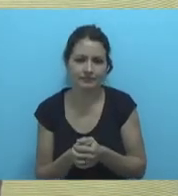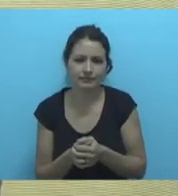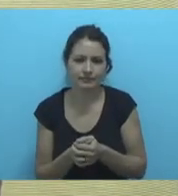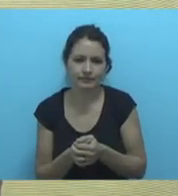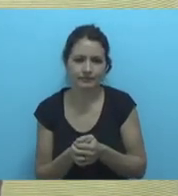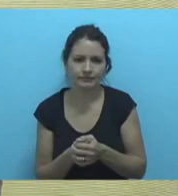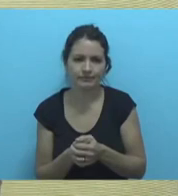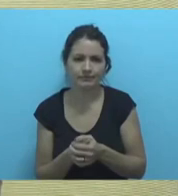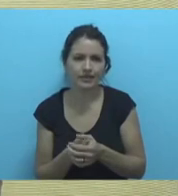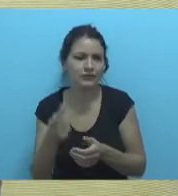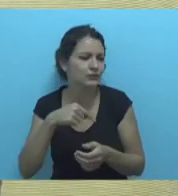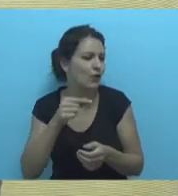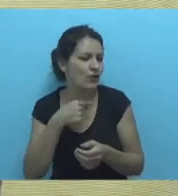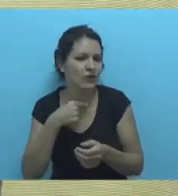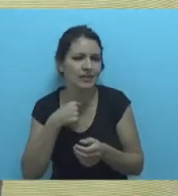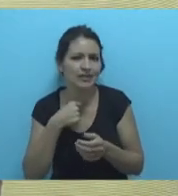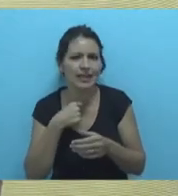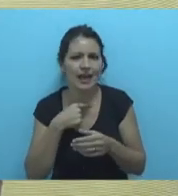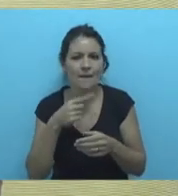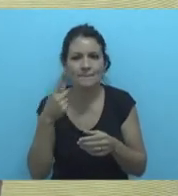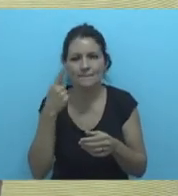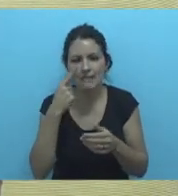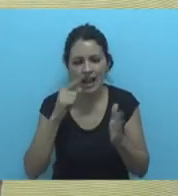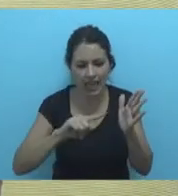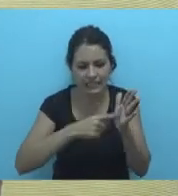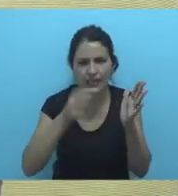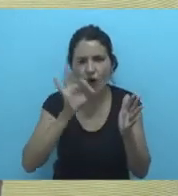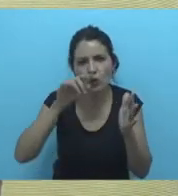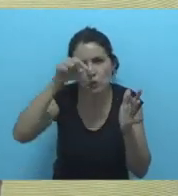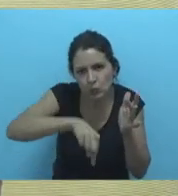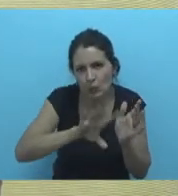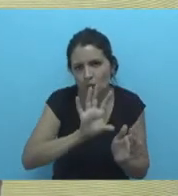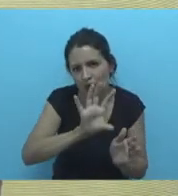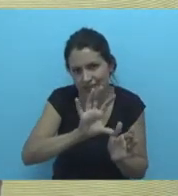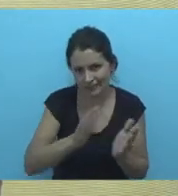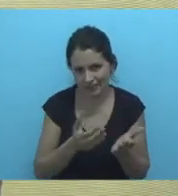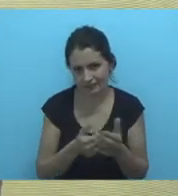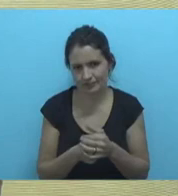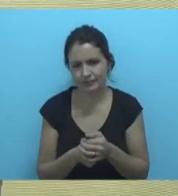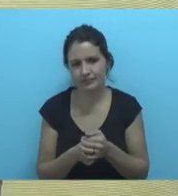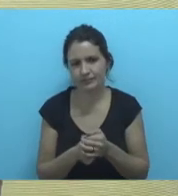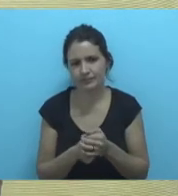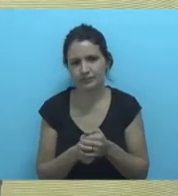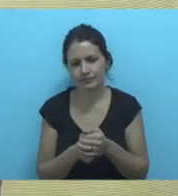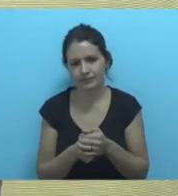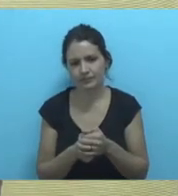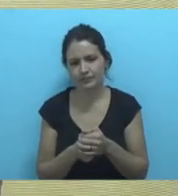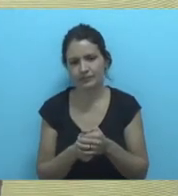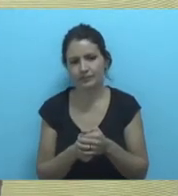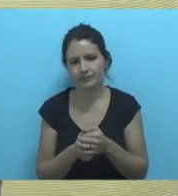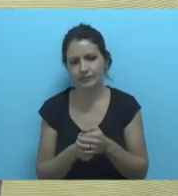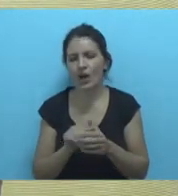los profesionales instalarse en el centro o en el sur de la provincia. Es por eso que presentamos este proyecto y